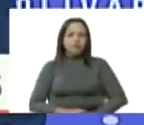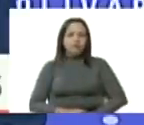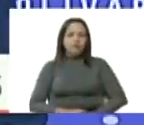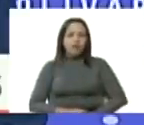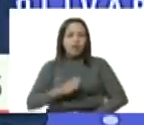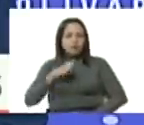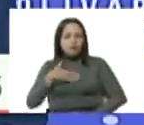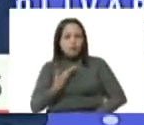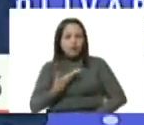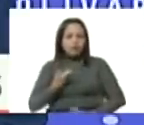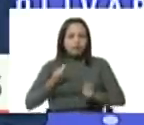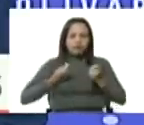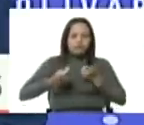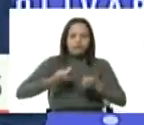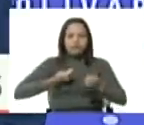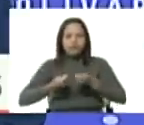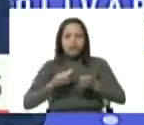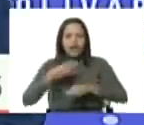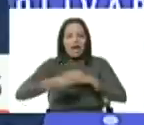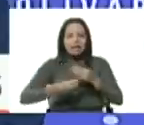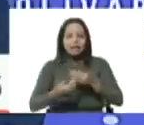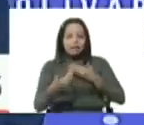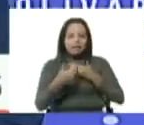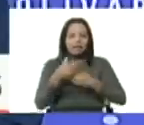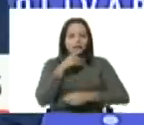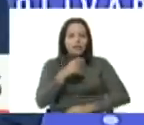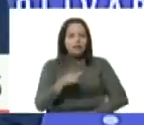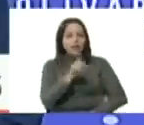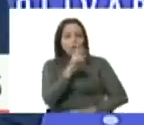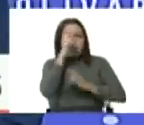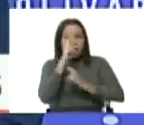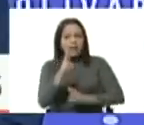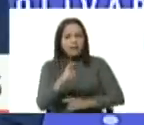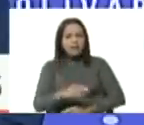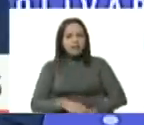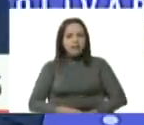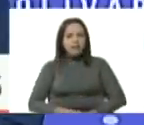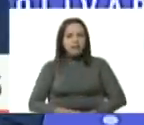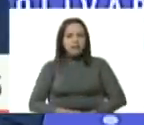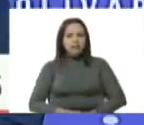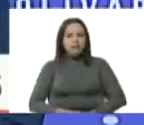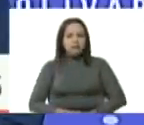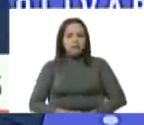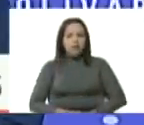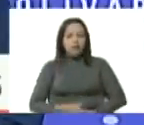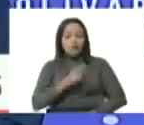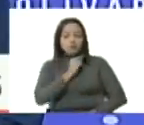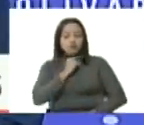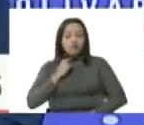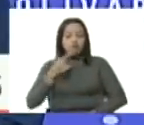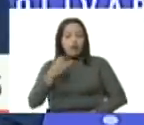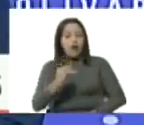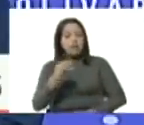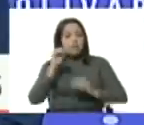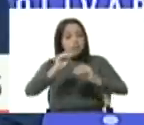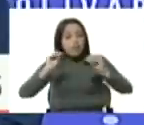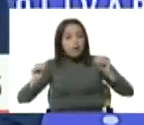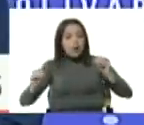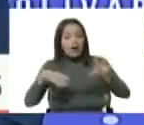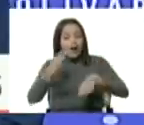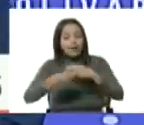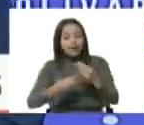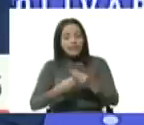para tratar de ellos de hacer su daño. No respetan cuando son los llamados a elevar el respeto y